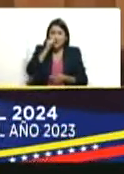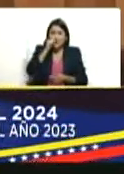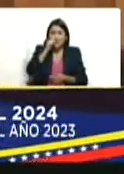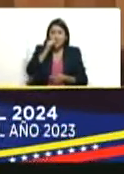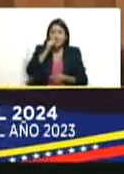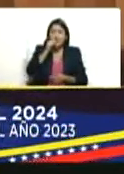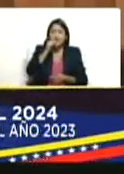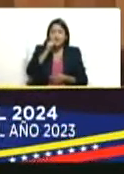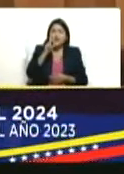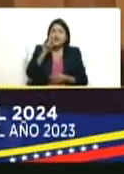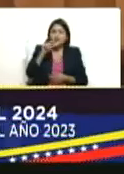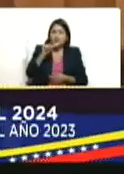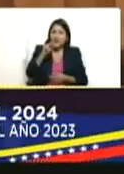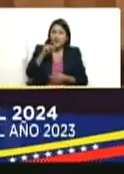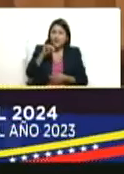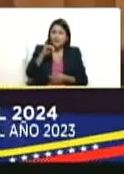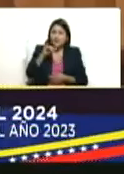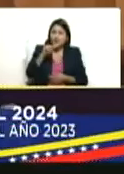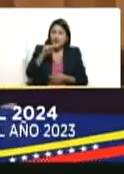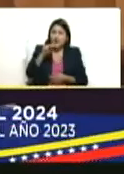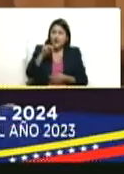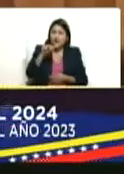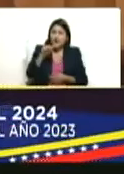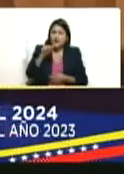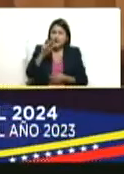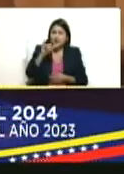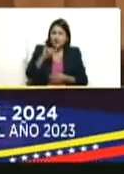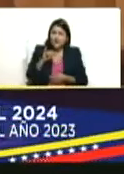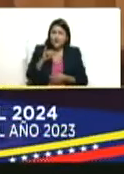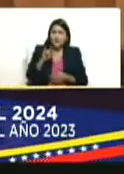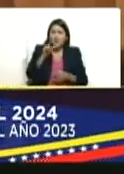Damiani, de manera sucinta,